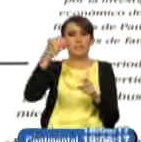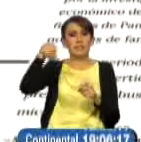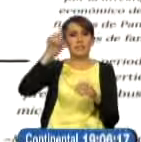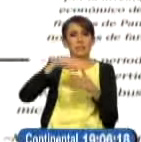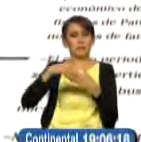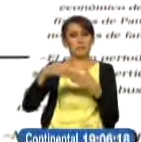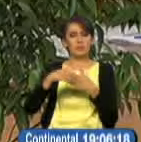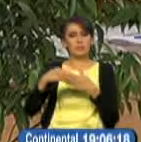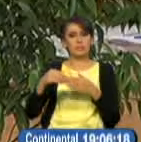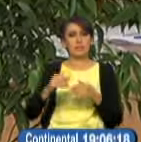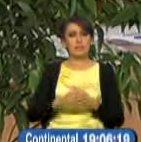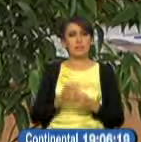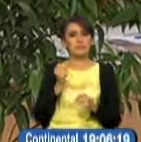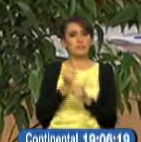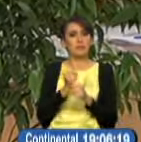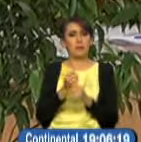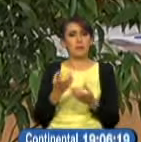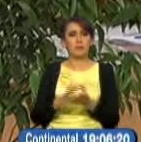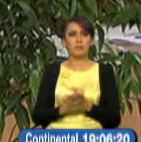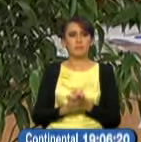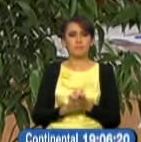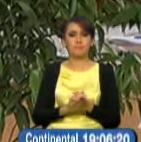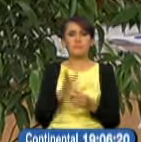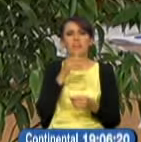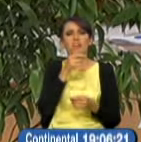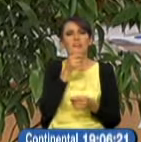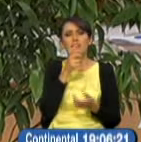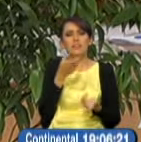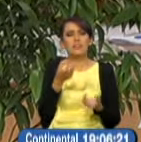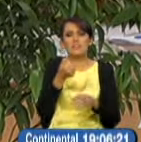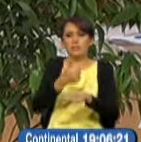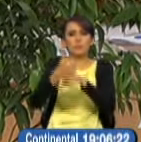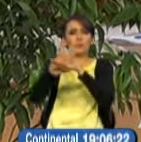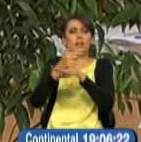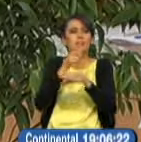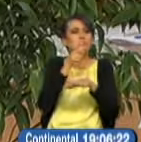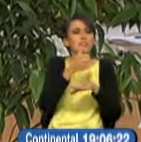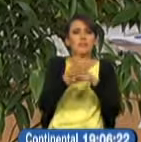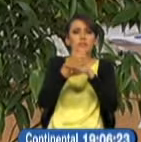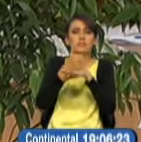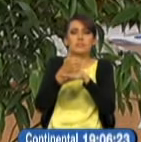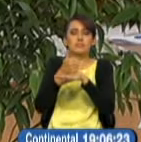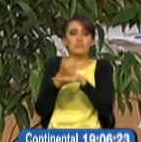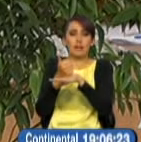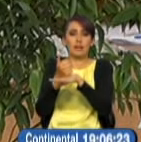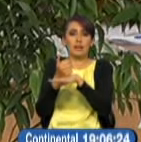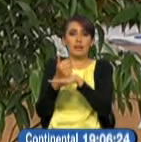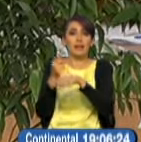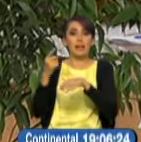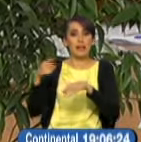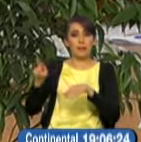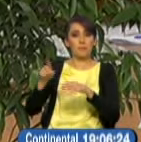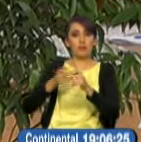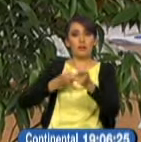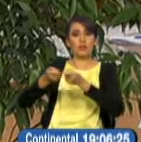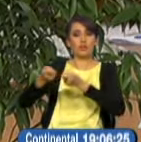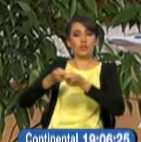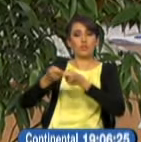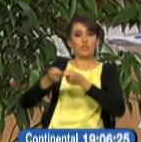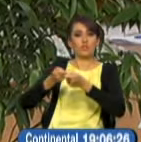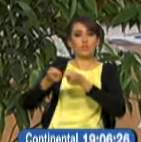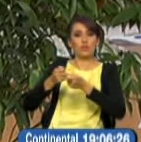en activos. Ahora, ¿quiénes ponen a los directivos de Banisi Holding? Lo pone la controladora de Banisi